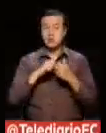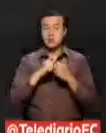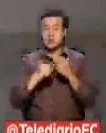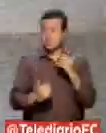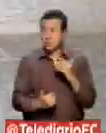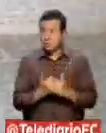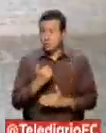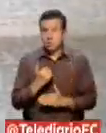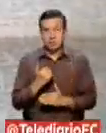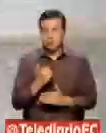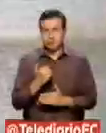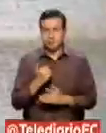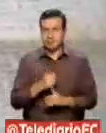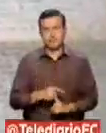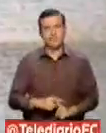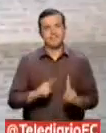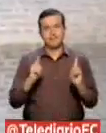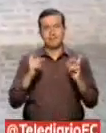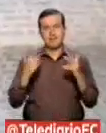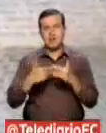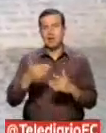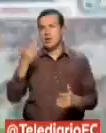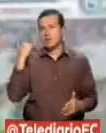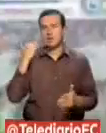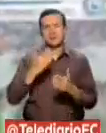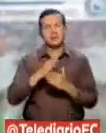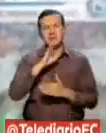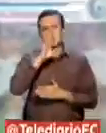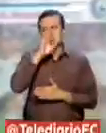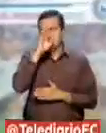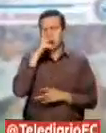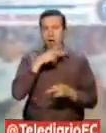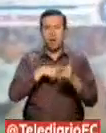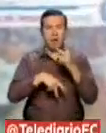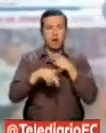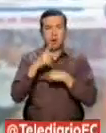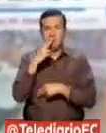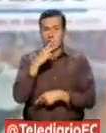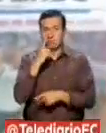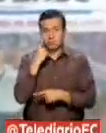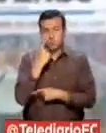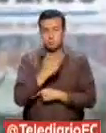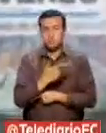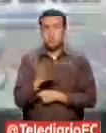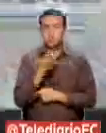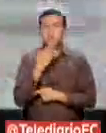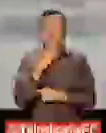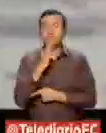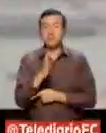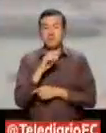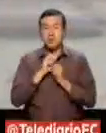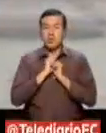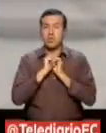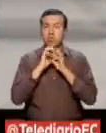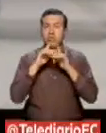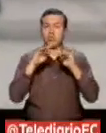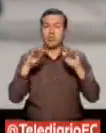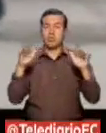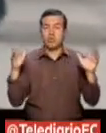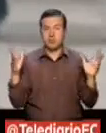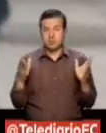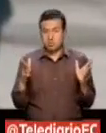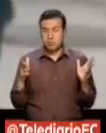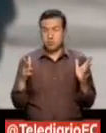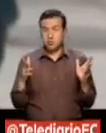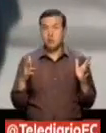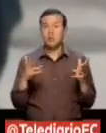nuevo, sino todo lo contrario, que ha existido siempre. Además, existe otro elemento que contribuye a su rápida viralización,